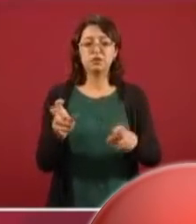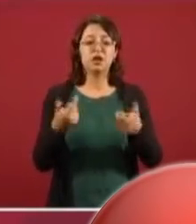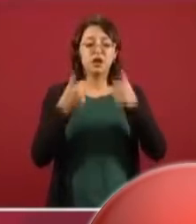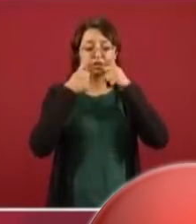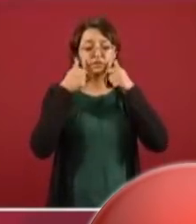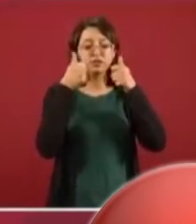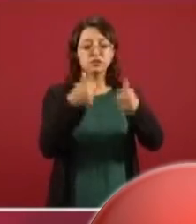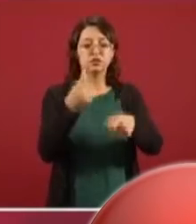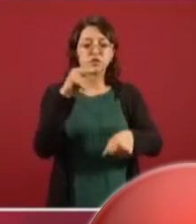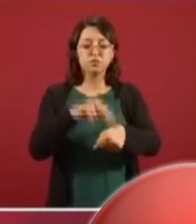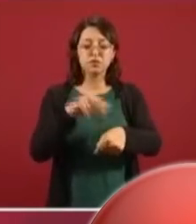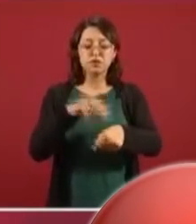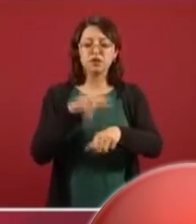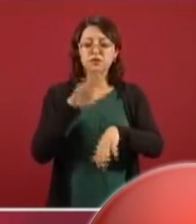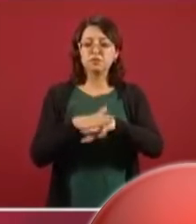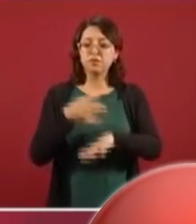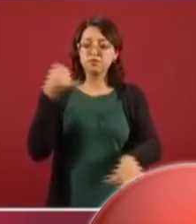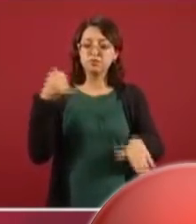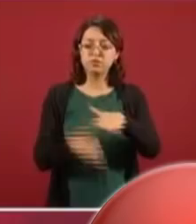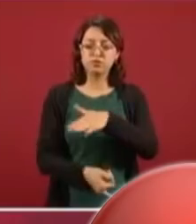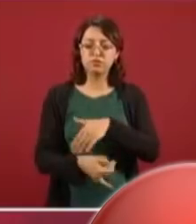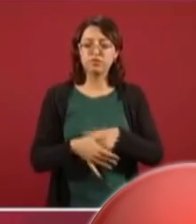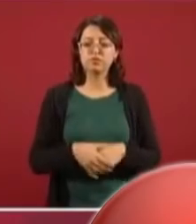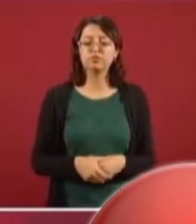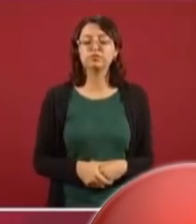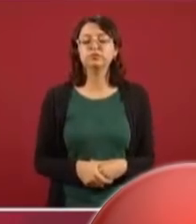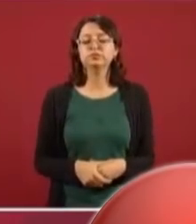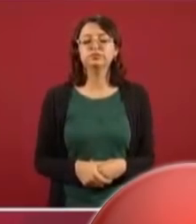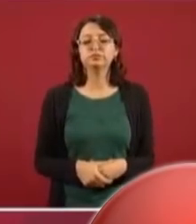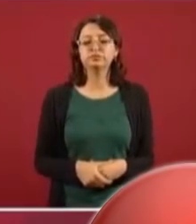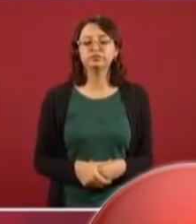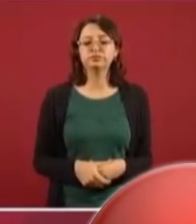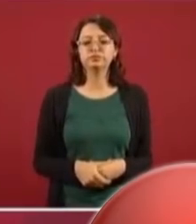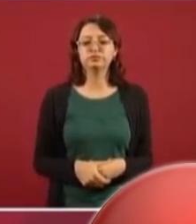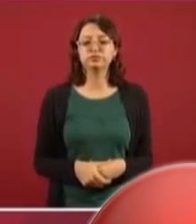especializada para evitar